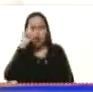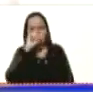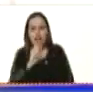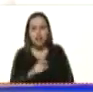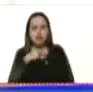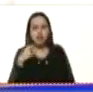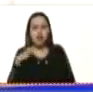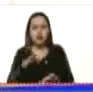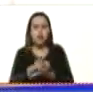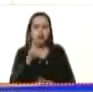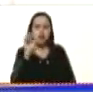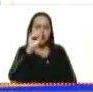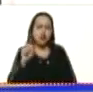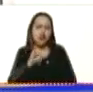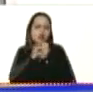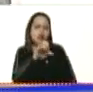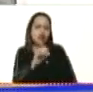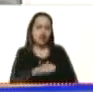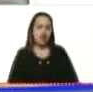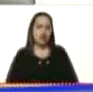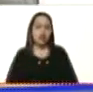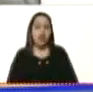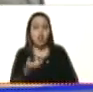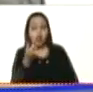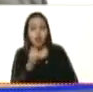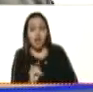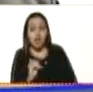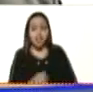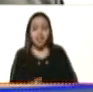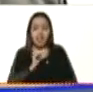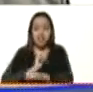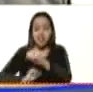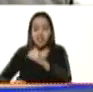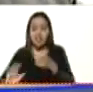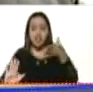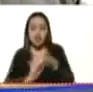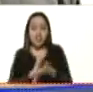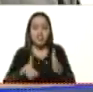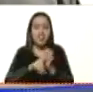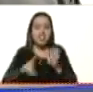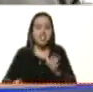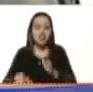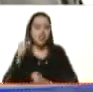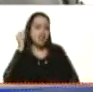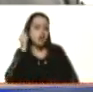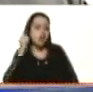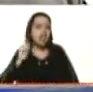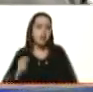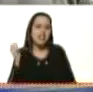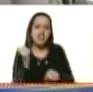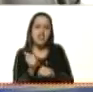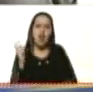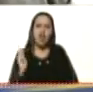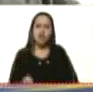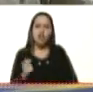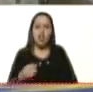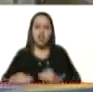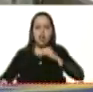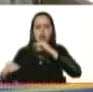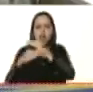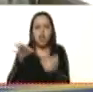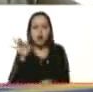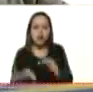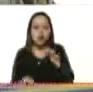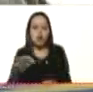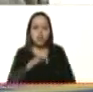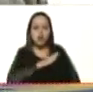su legado como luchador y precursor de la defensa de los derechos civiles de la mujer y como abogado con su lucha por la igualdad, justicia y soberanía de los